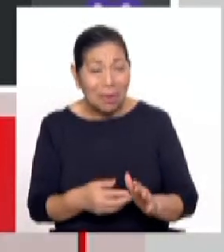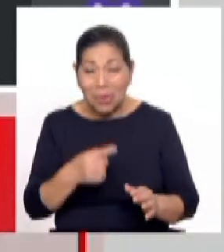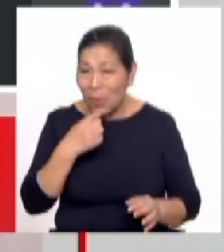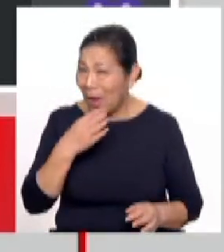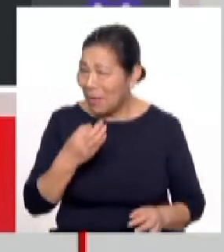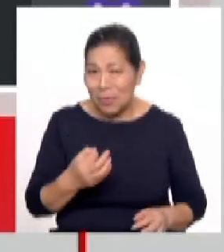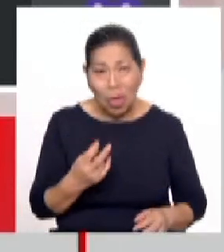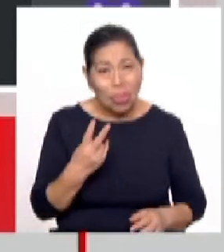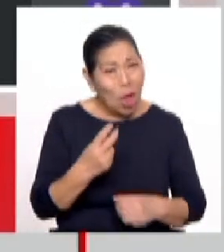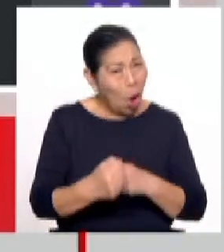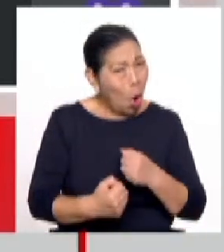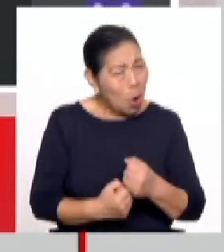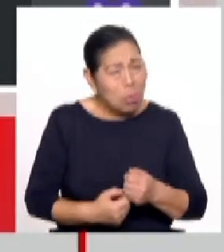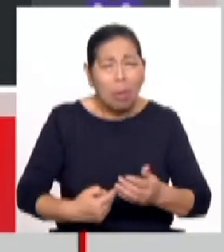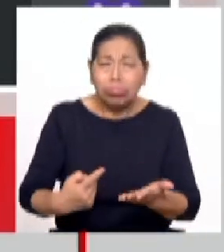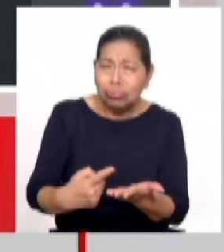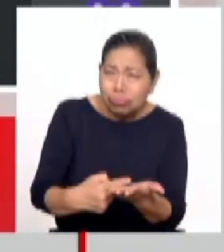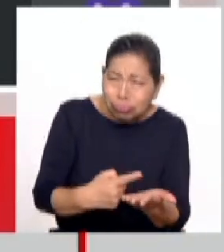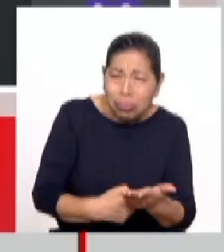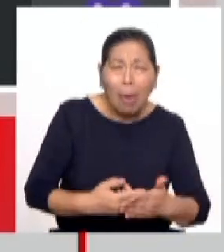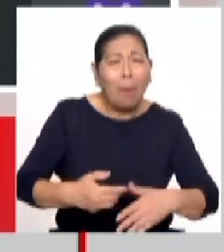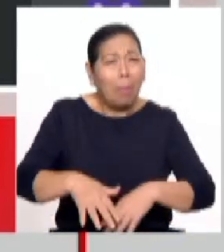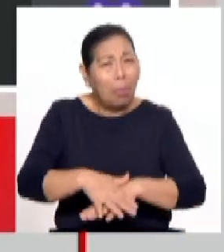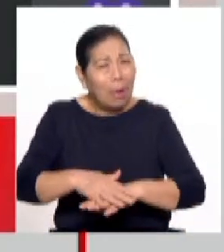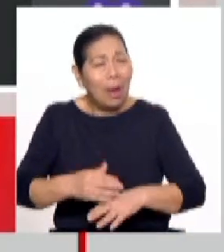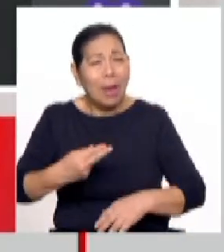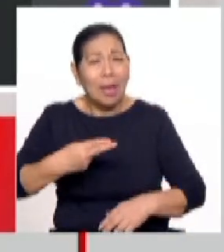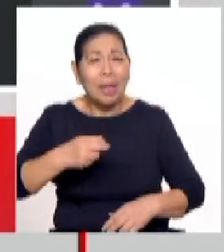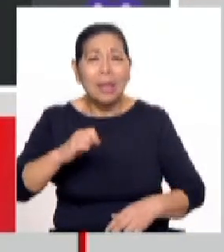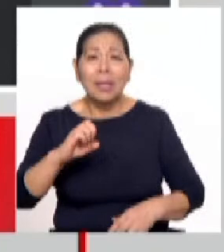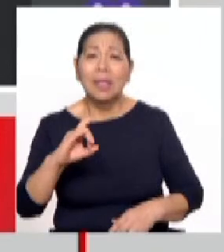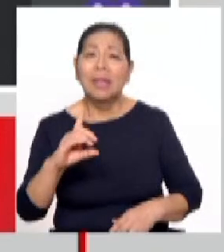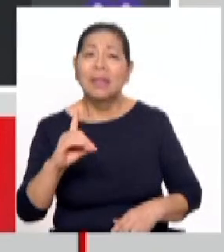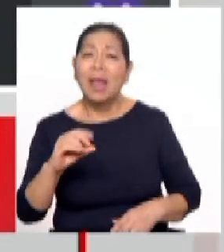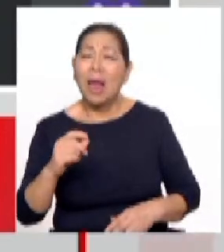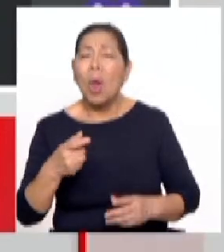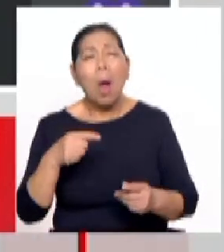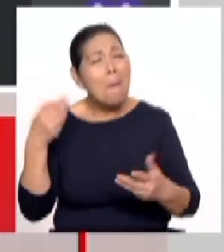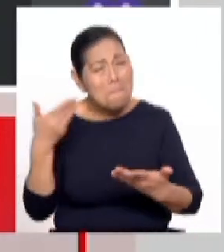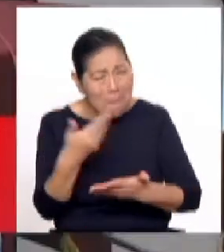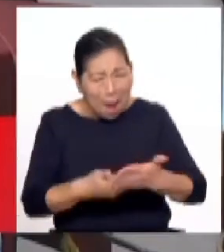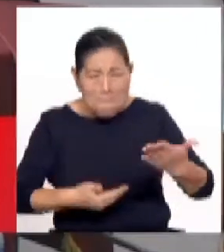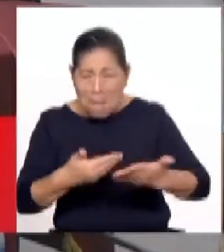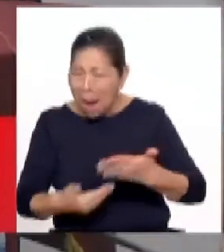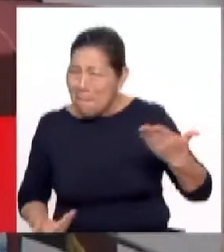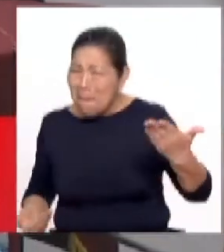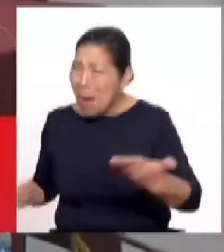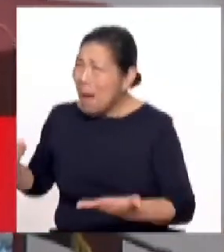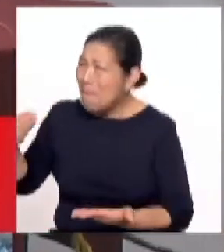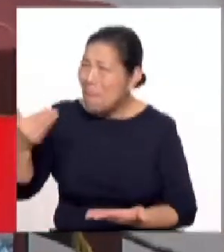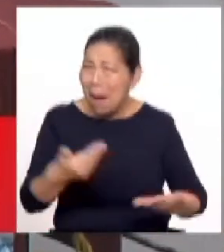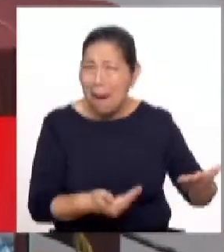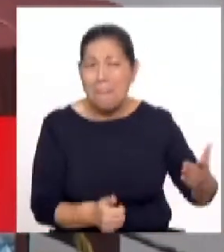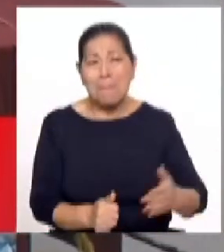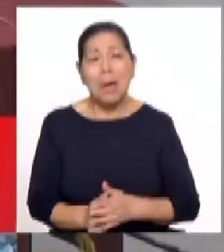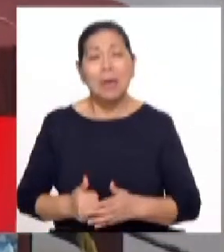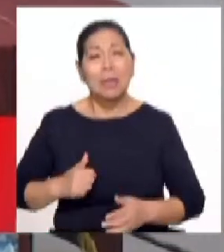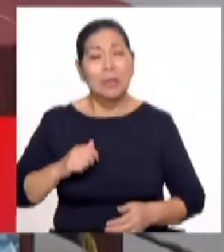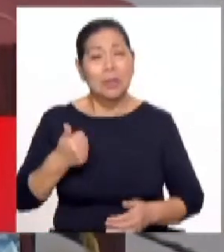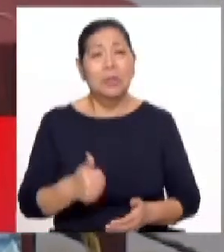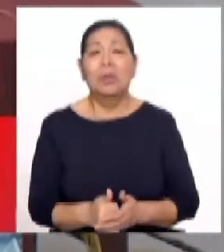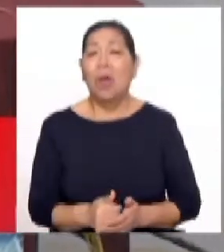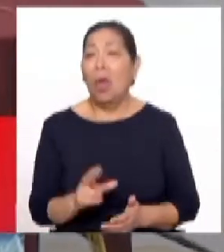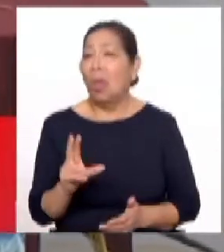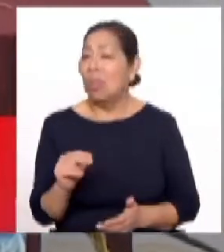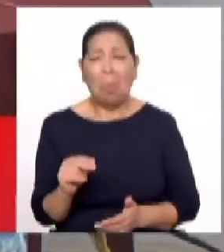ciertas dos años debatiendo con el perito Hidalgo donde se bombardeó documento por documento los magistrados